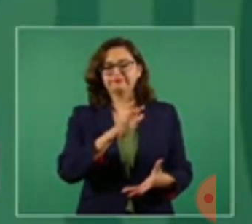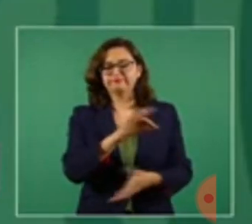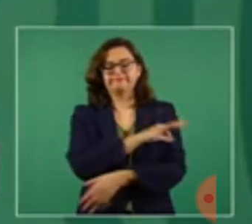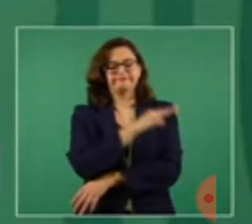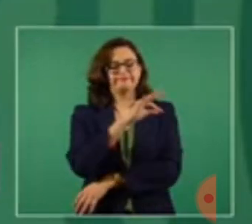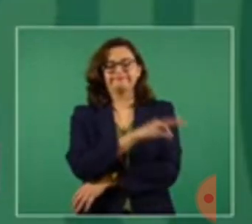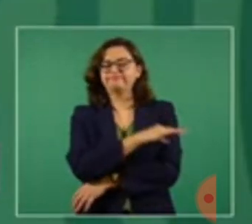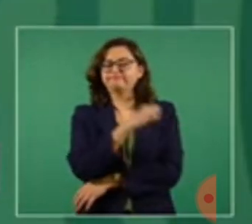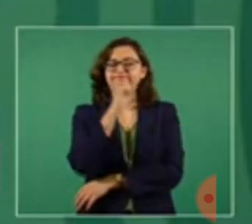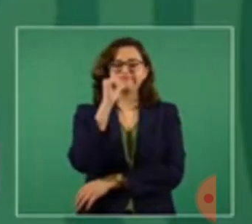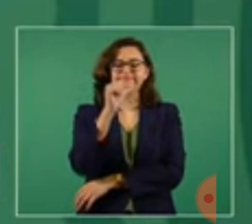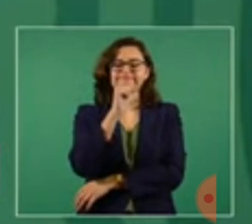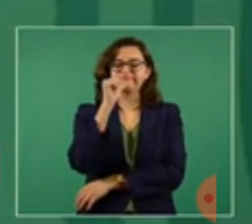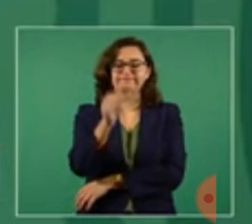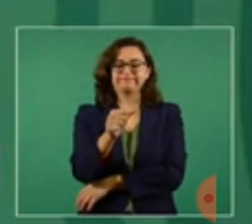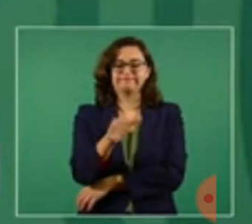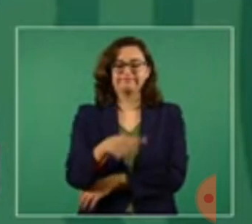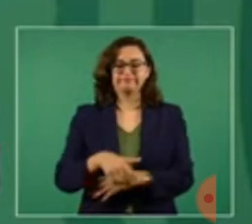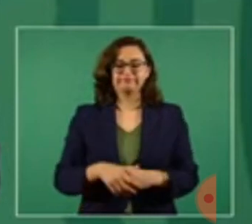fueron vacunados.